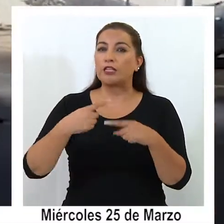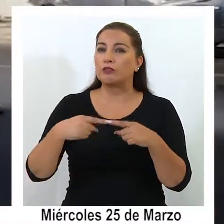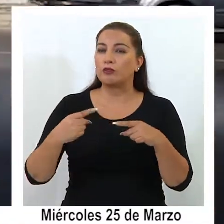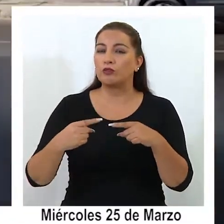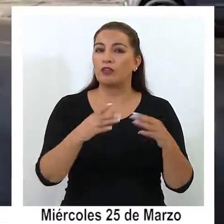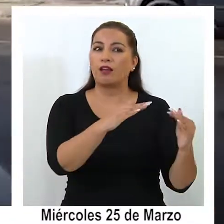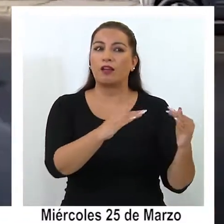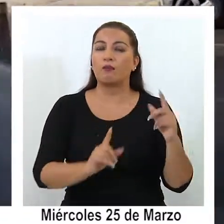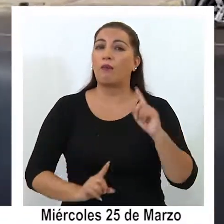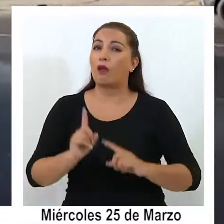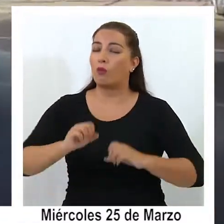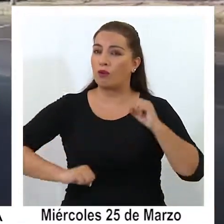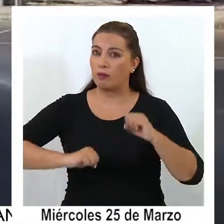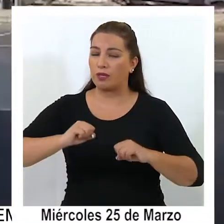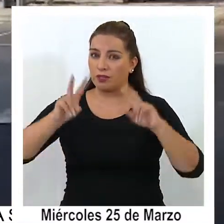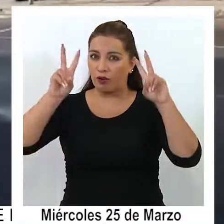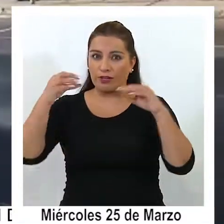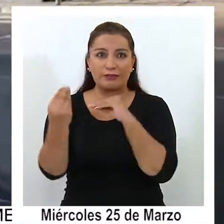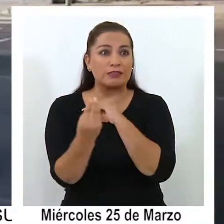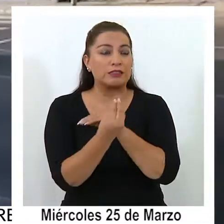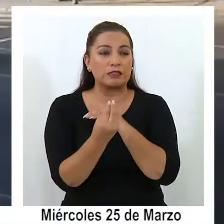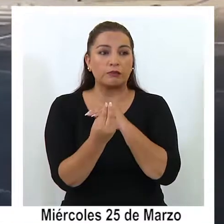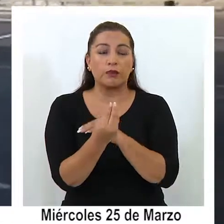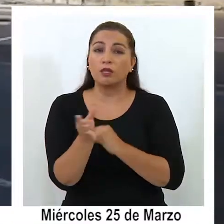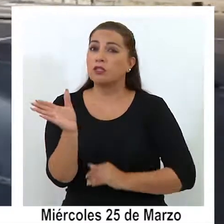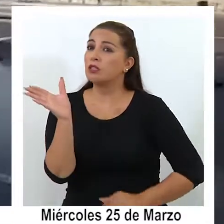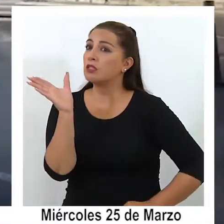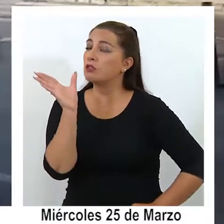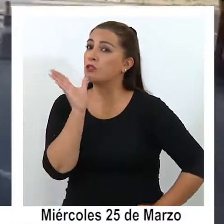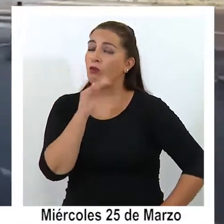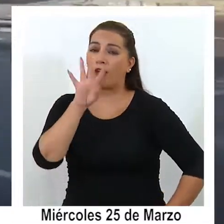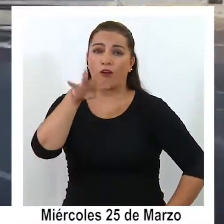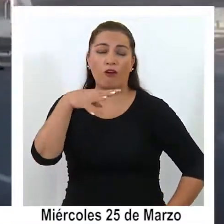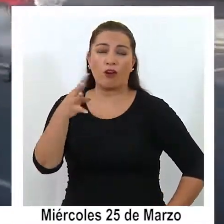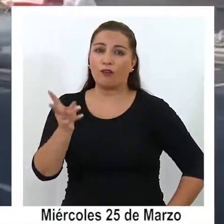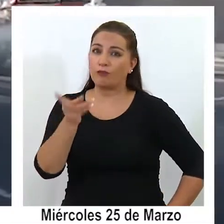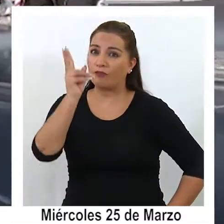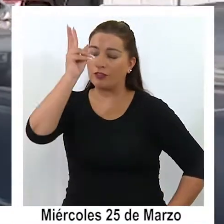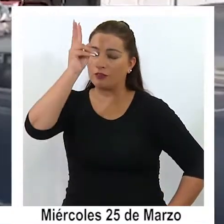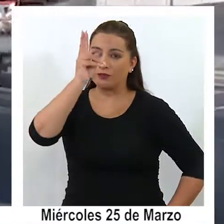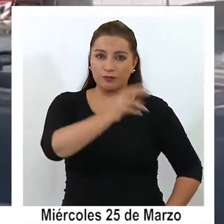salvo para las empresas del rubro alimenticio que no tendrán esta restricción.